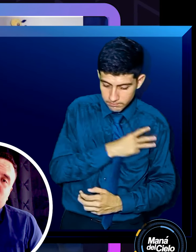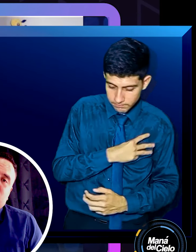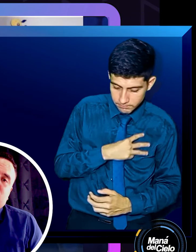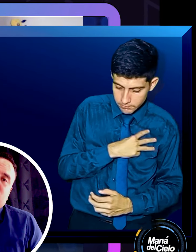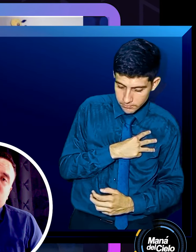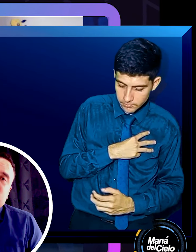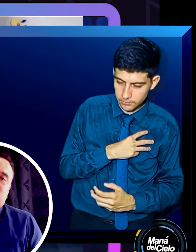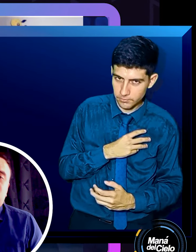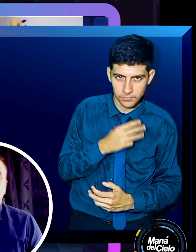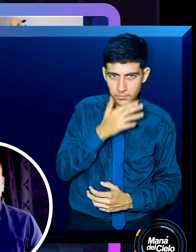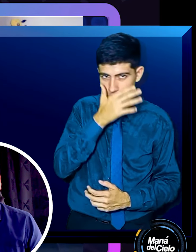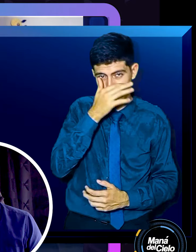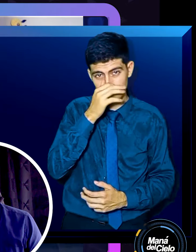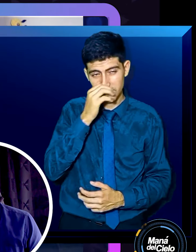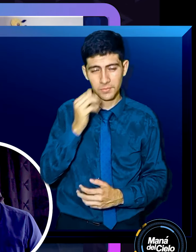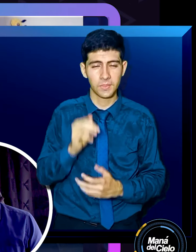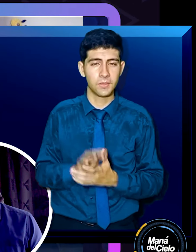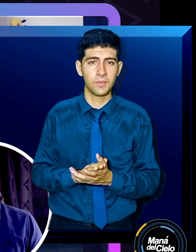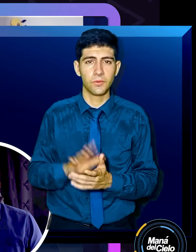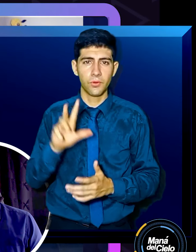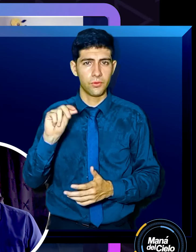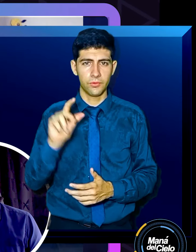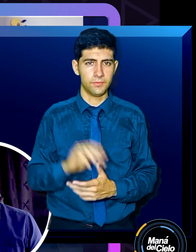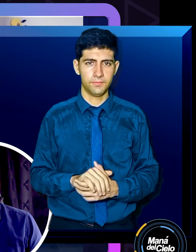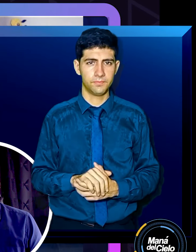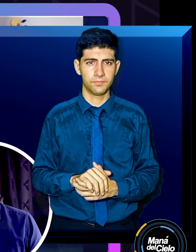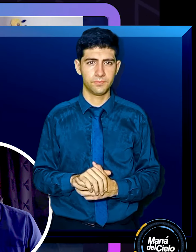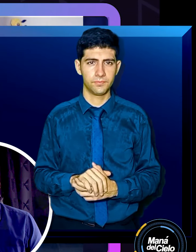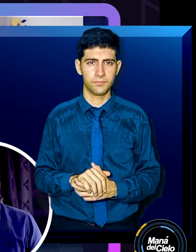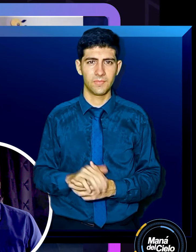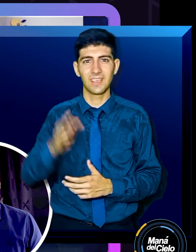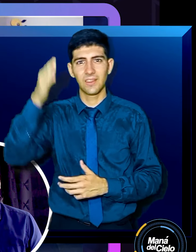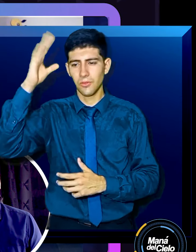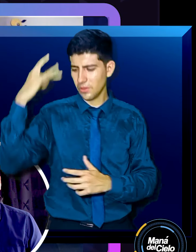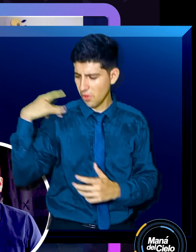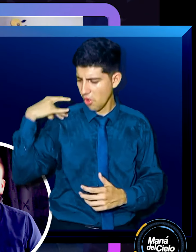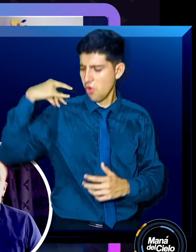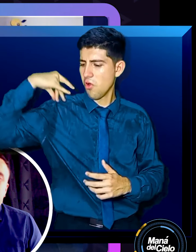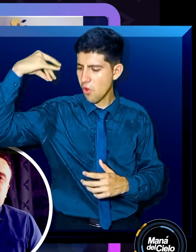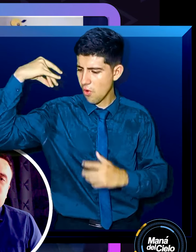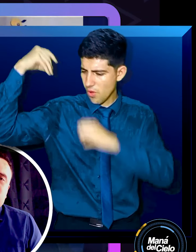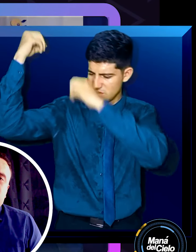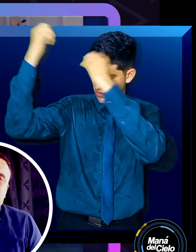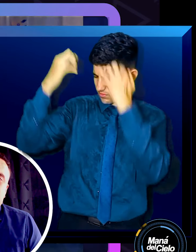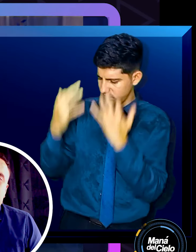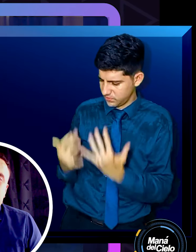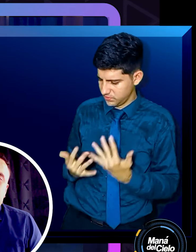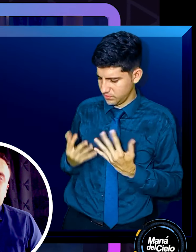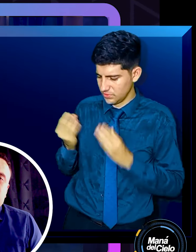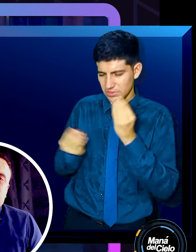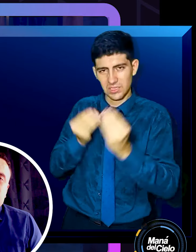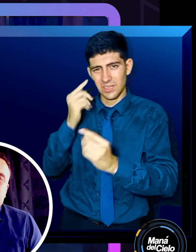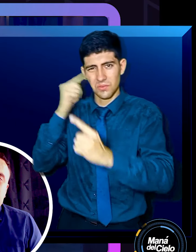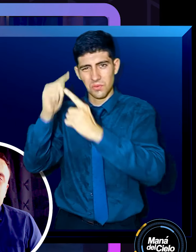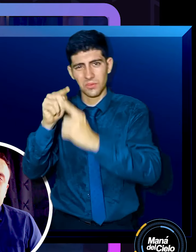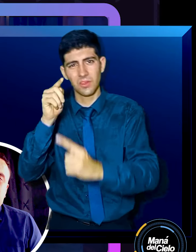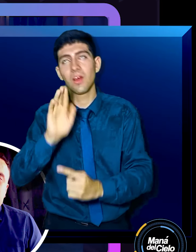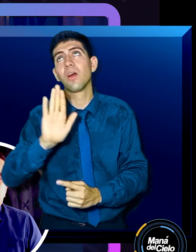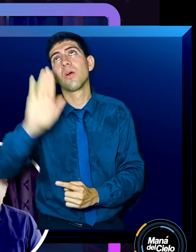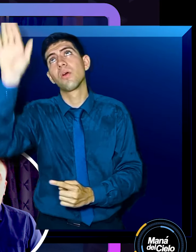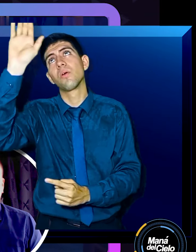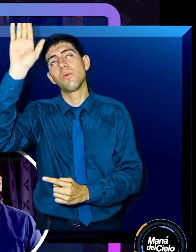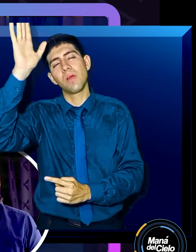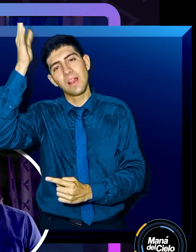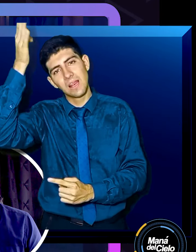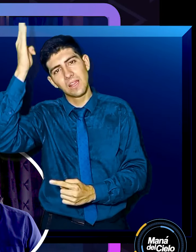ser. Esto es dejar que Dios te ponga la mano encima y haga contigo su voluntad, porque siempre su voluntad será lo mejor para